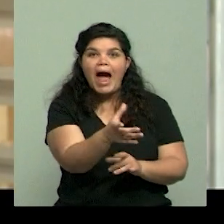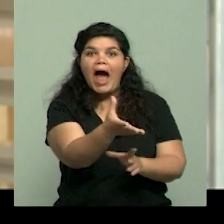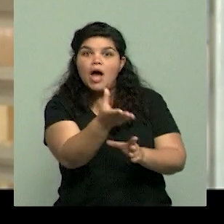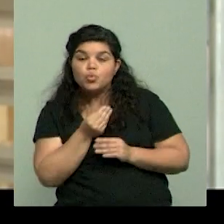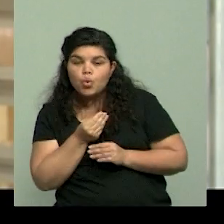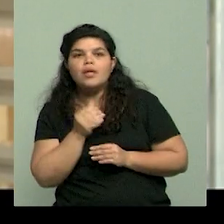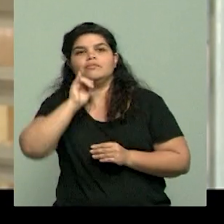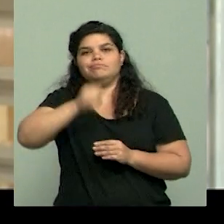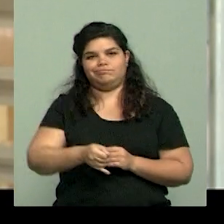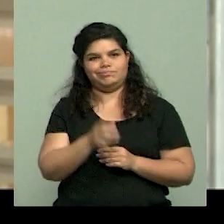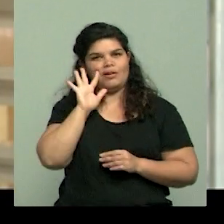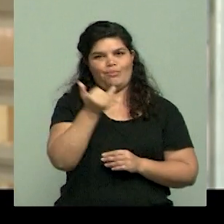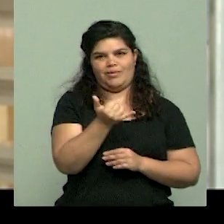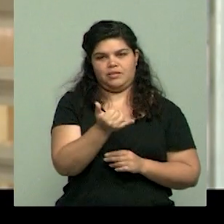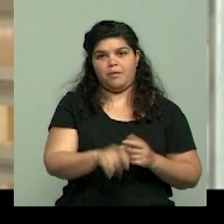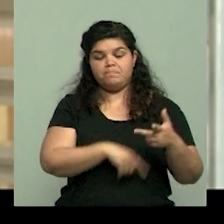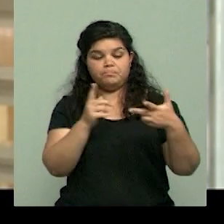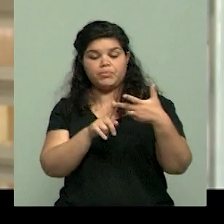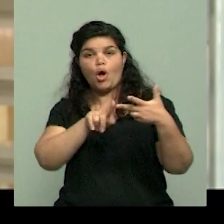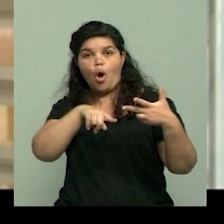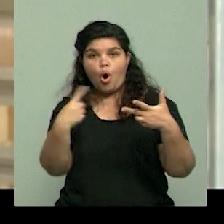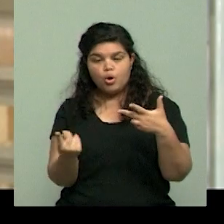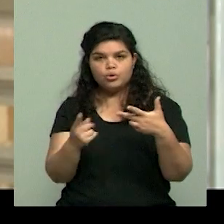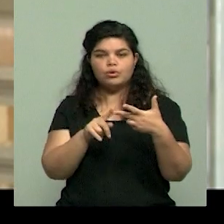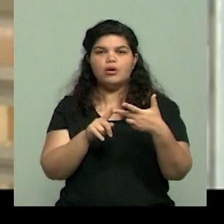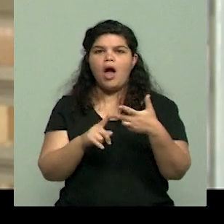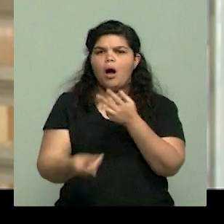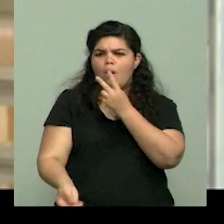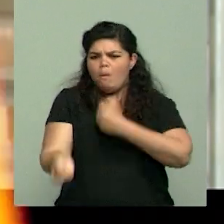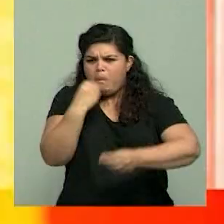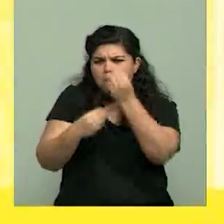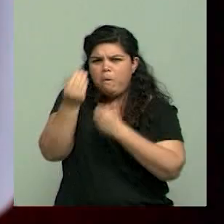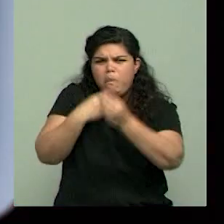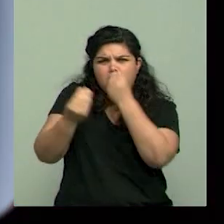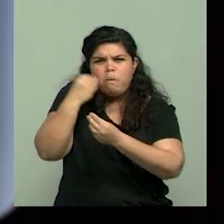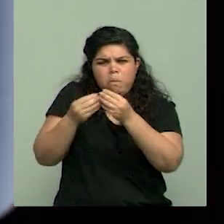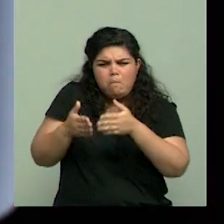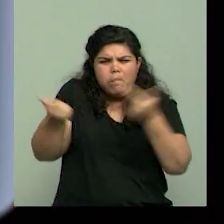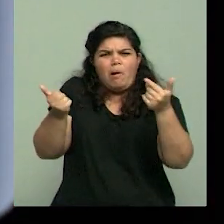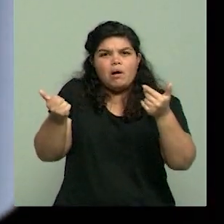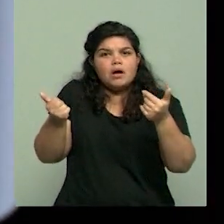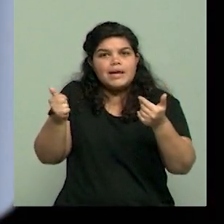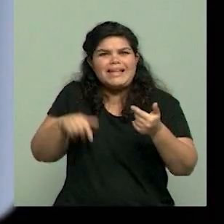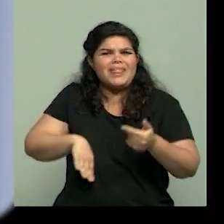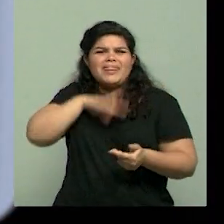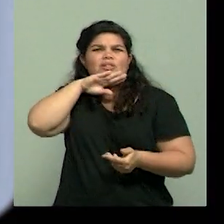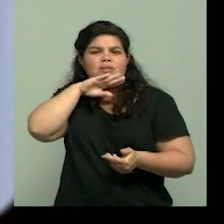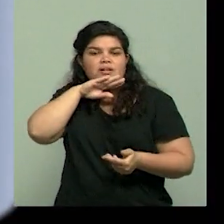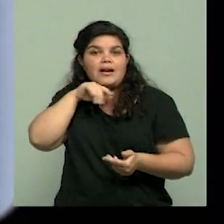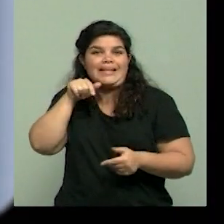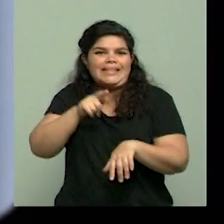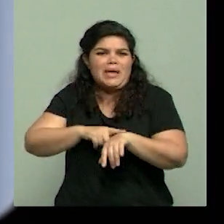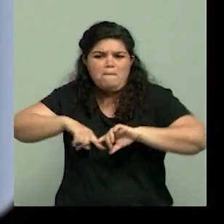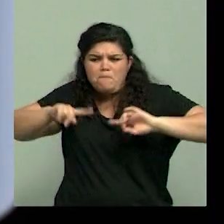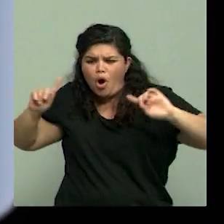atracón se caracteriza más que nada por ingestas de gran cantidad de alimentos en tiempos muy breves, ¿sí?